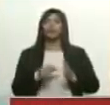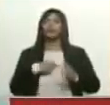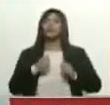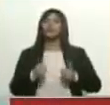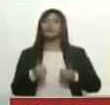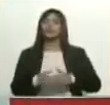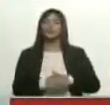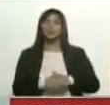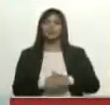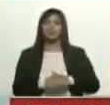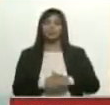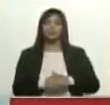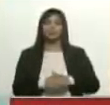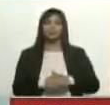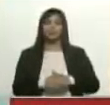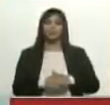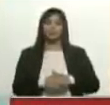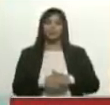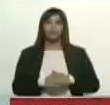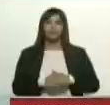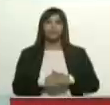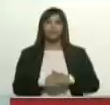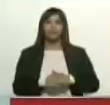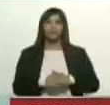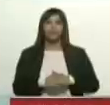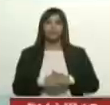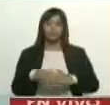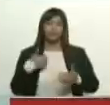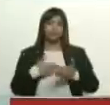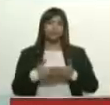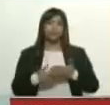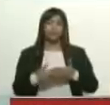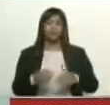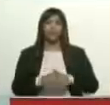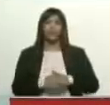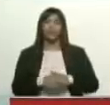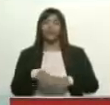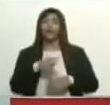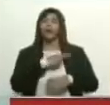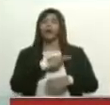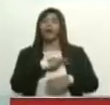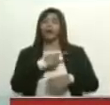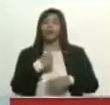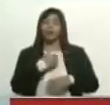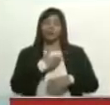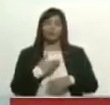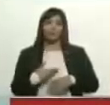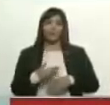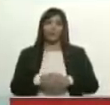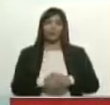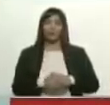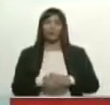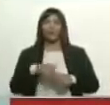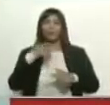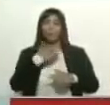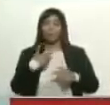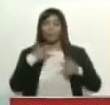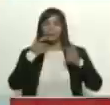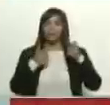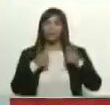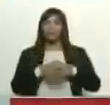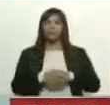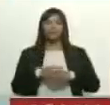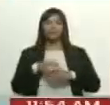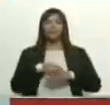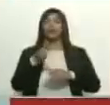encontraba nada más y nada menos que presente el jefe de Estado, presidente de la República Bolivariana